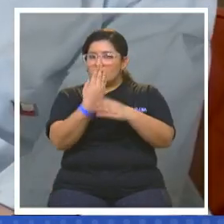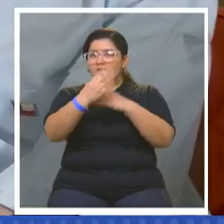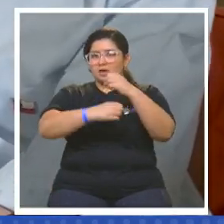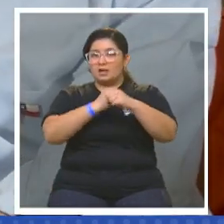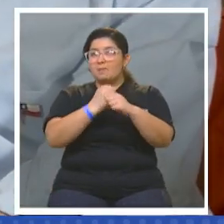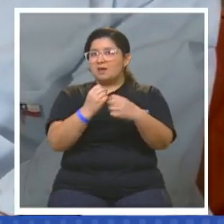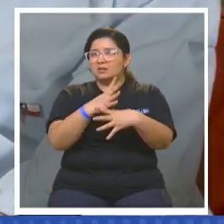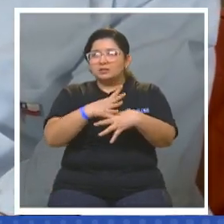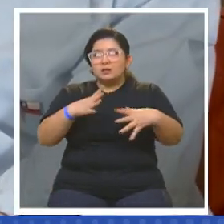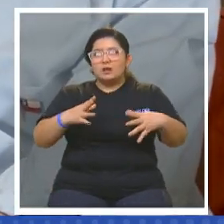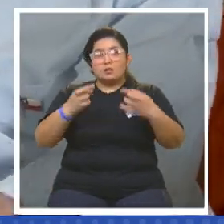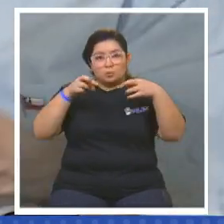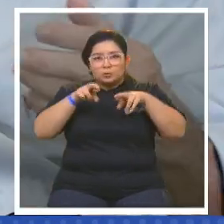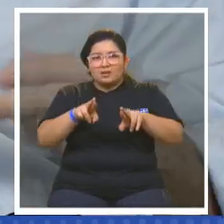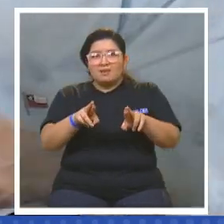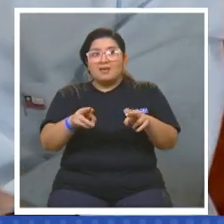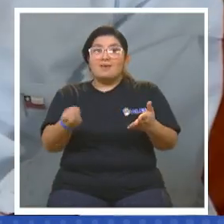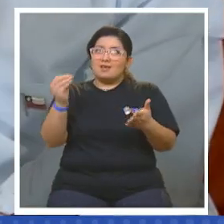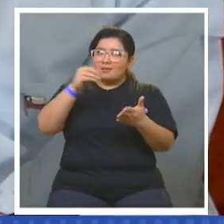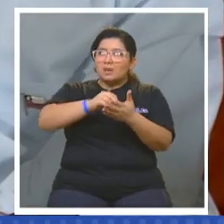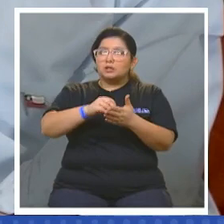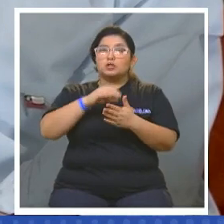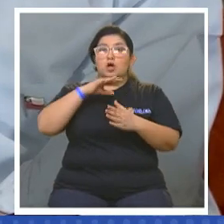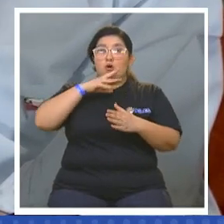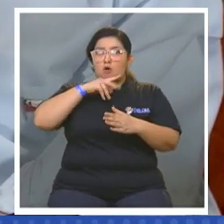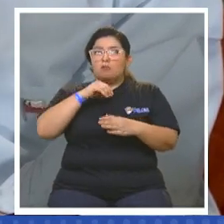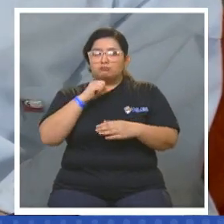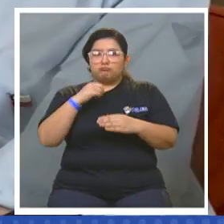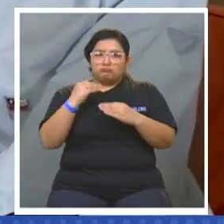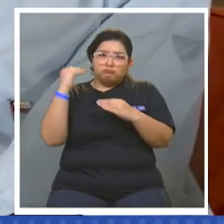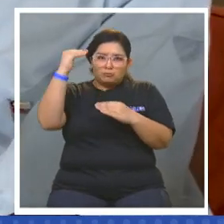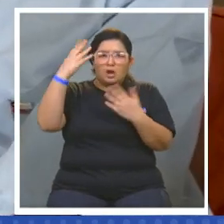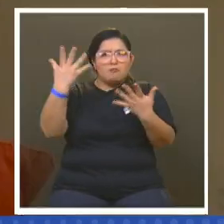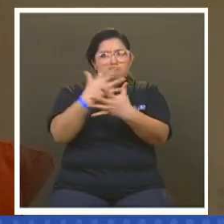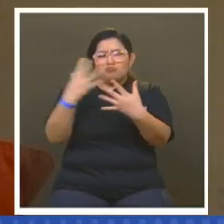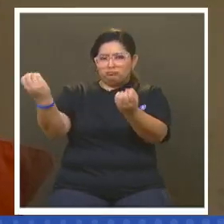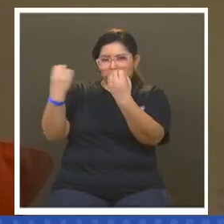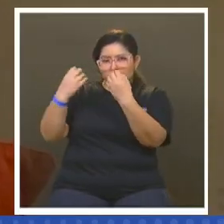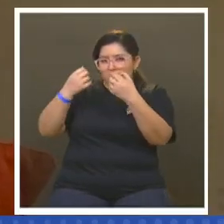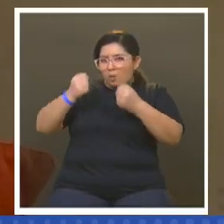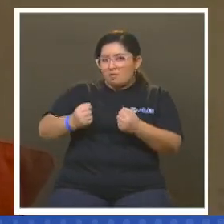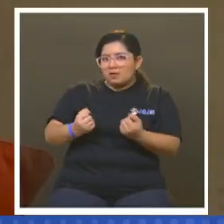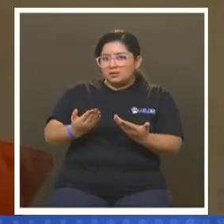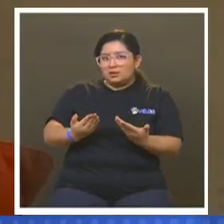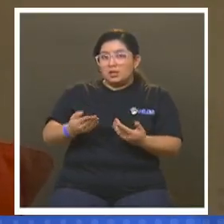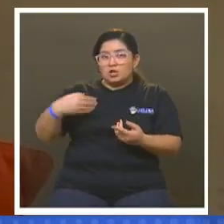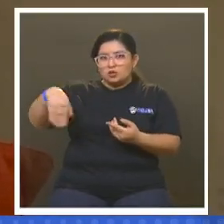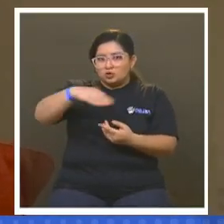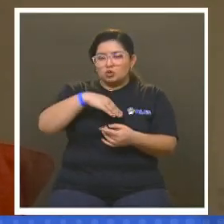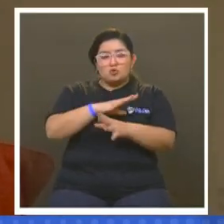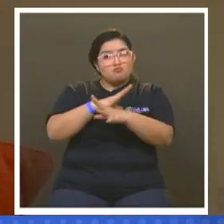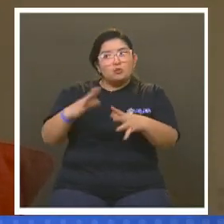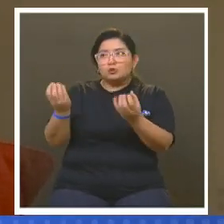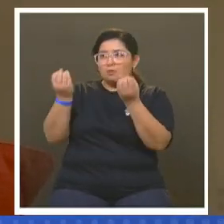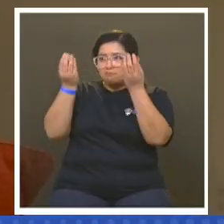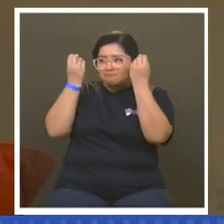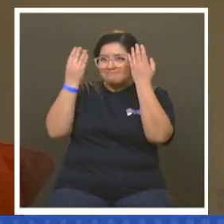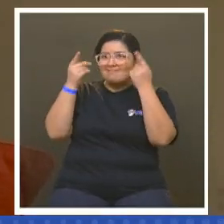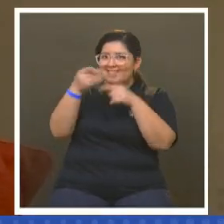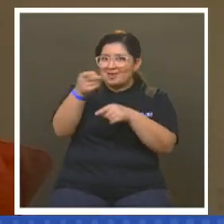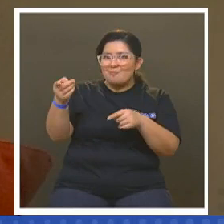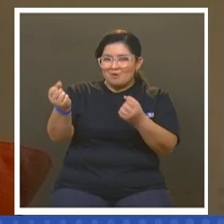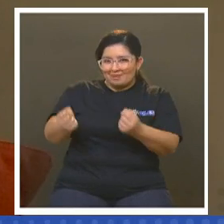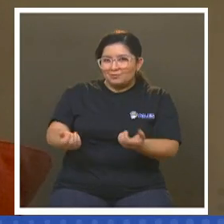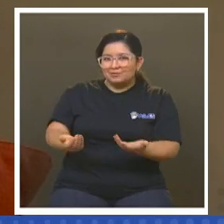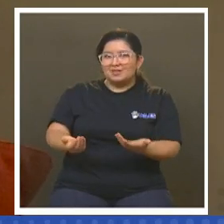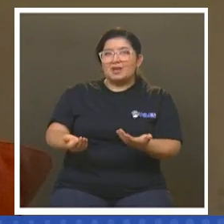de oportunidades. Y además, los adultos mayores tienen mucho que enseñarnos y todos nosotros mucho que aprender de ellos.